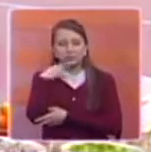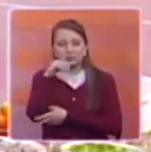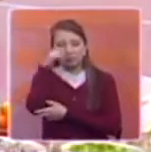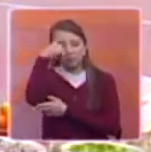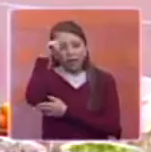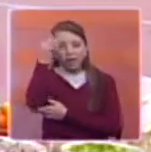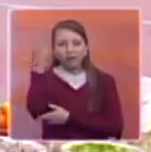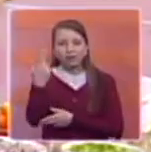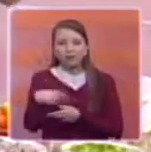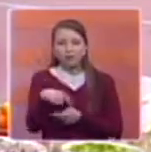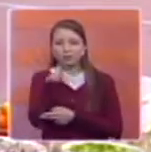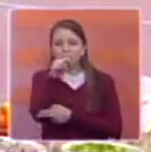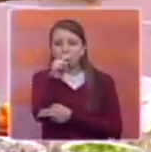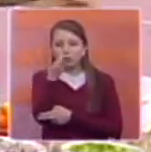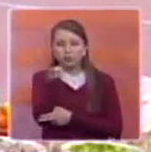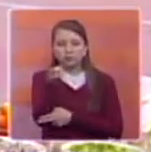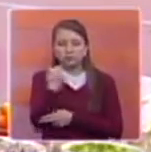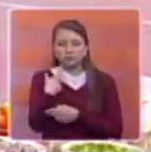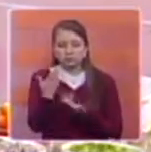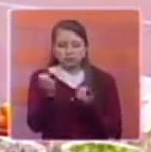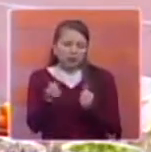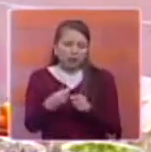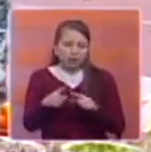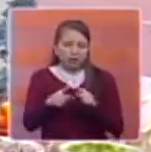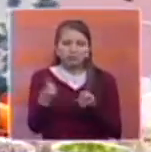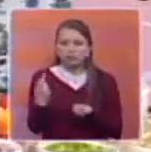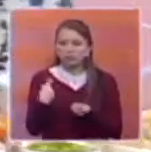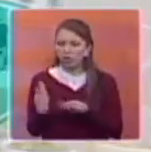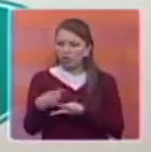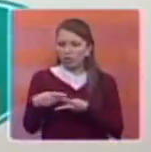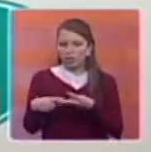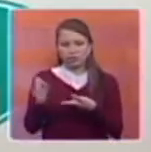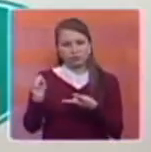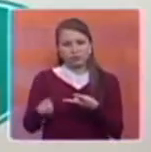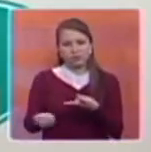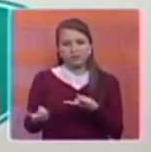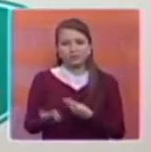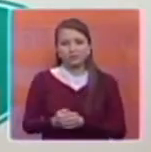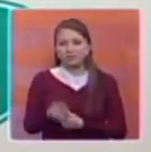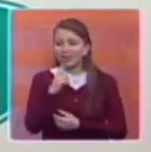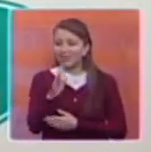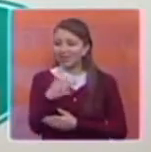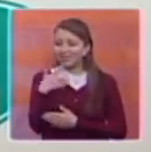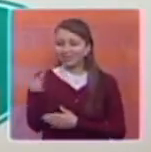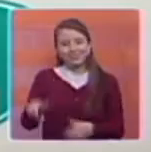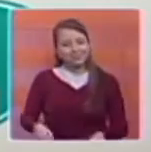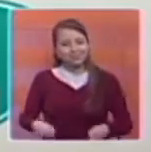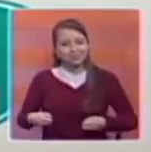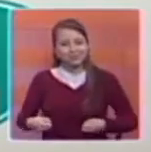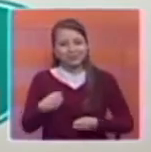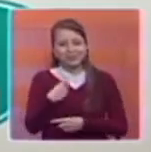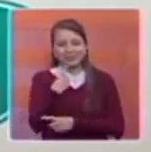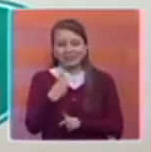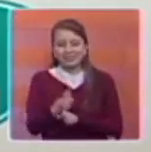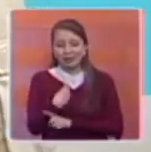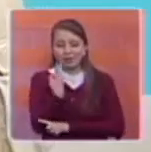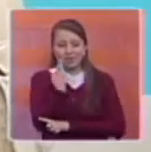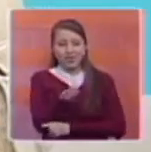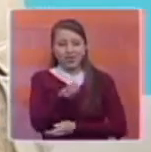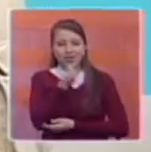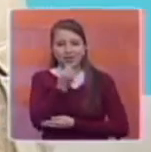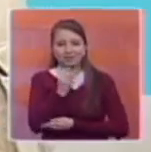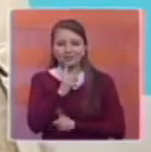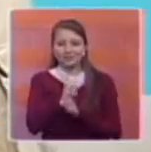pollo y con cerdo. Yo voy a hacer un mixto. ¿Qué te dice, gordo? Está sonriendo el gordo, ¿no? Porque él ve la comida y ese gordo